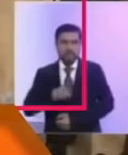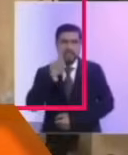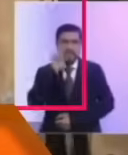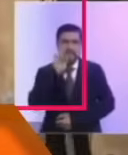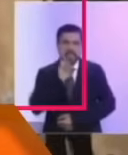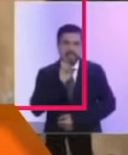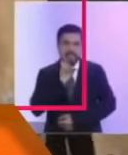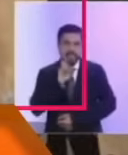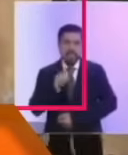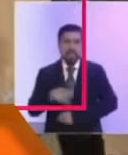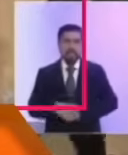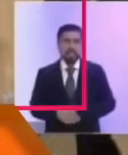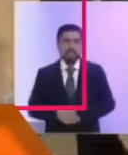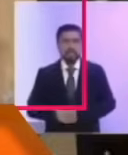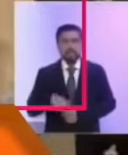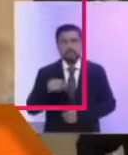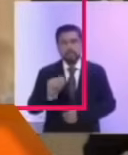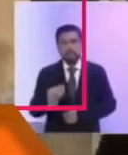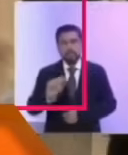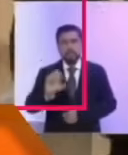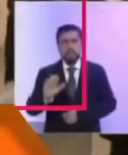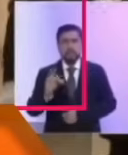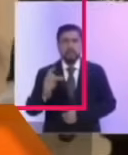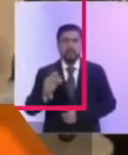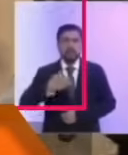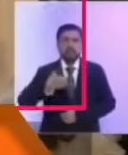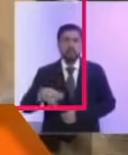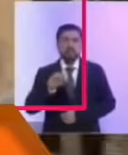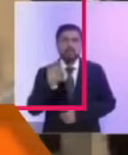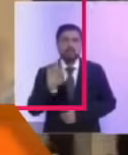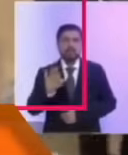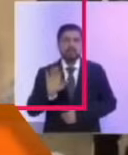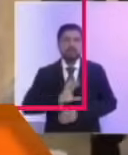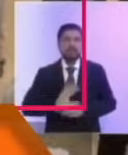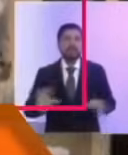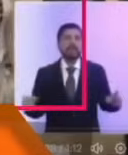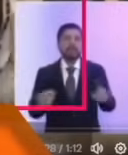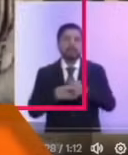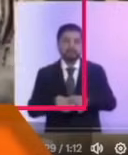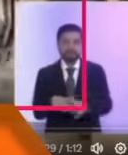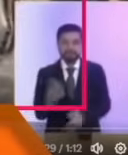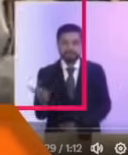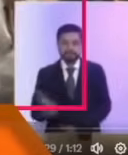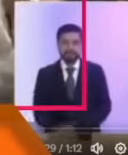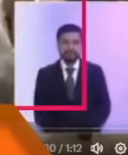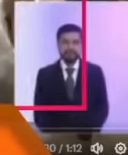tribunal electoral del poder judicial de la federación Pues nos vamos directamente a la transmisión